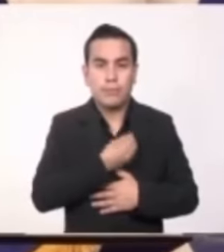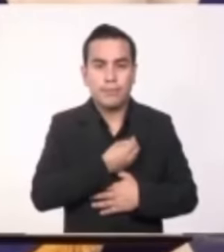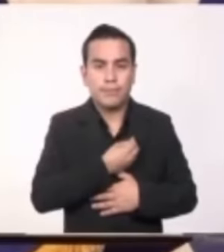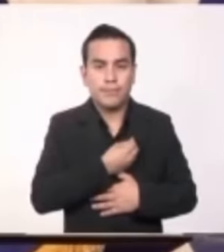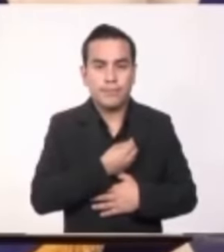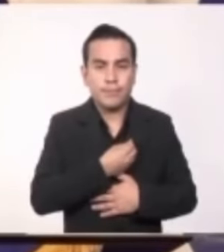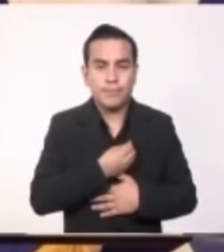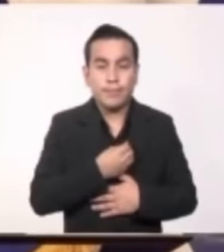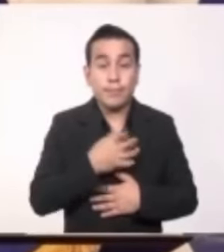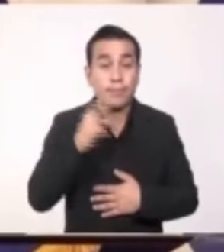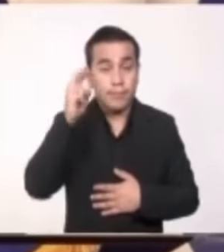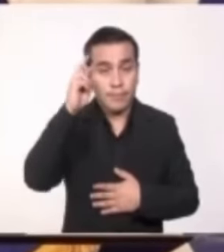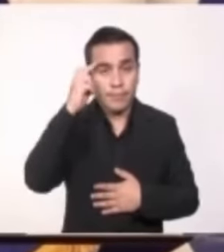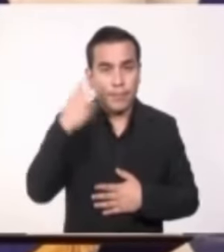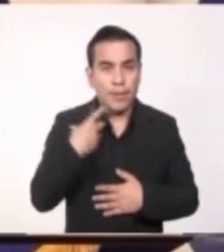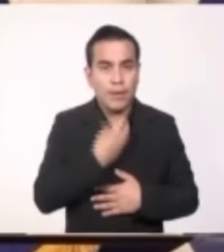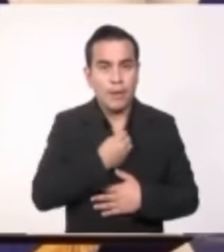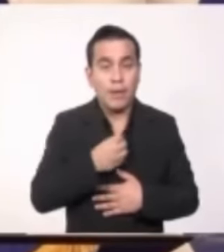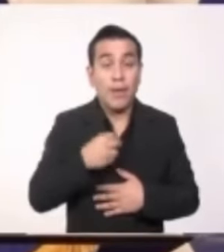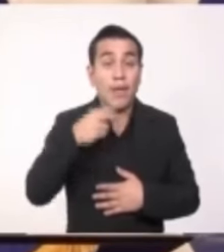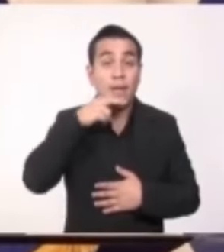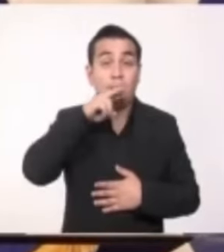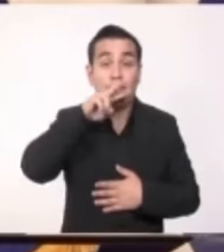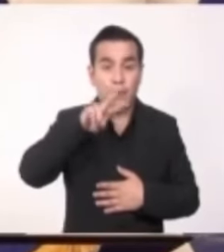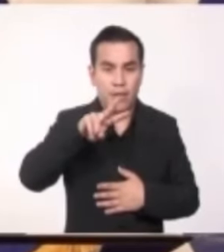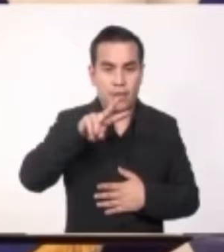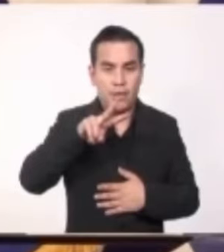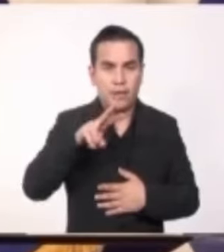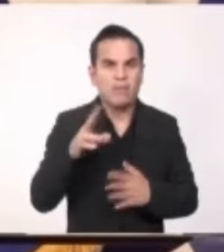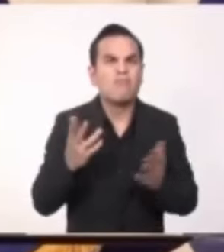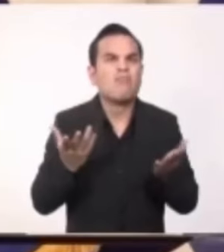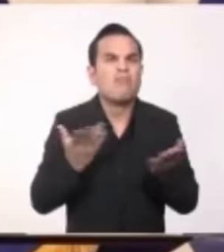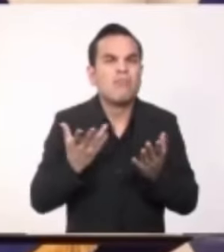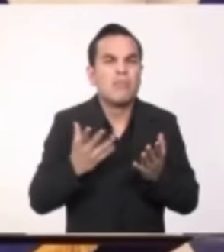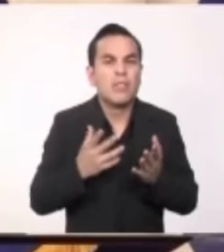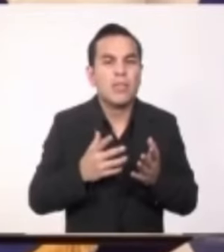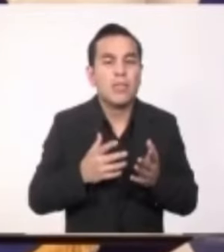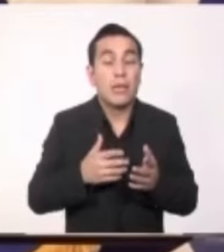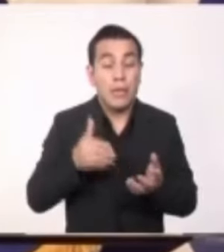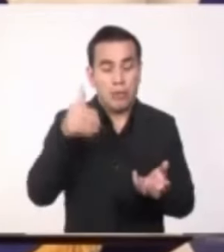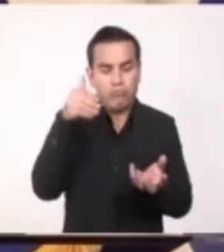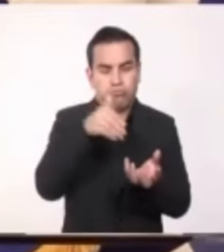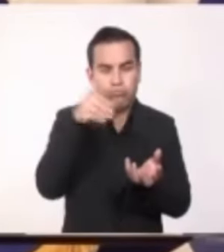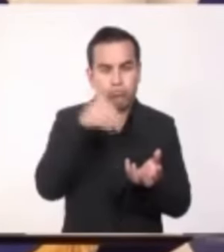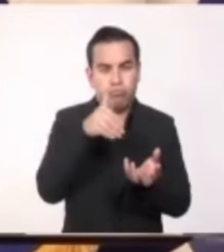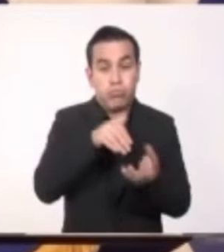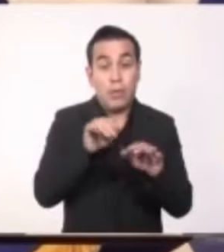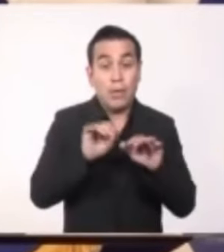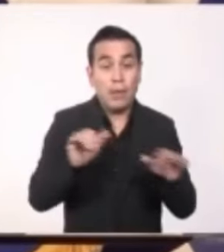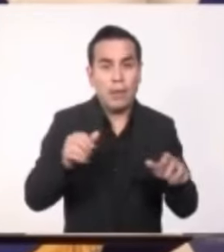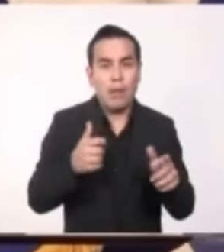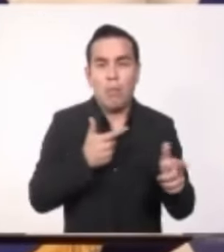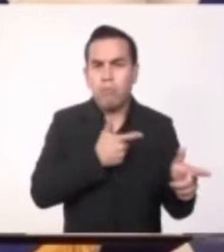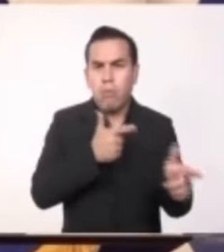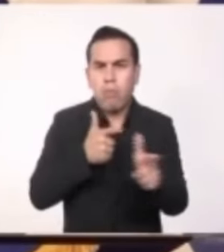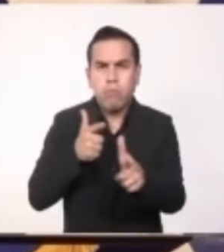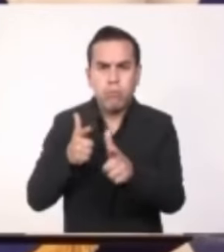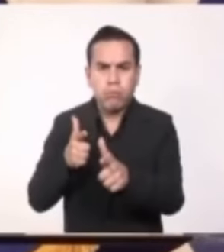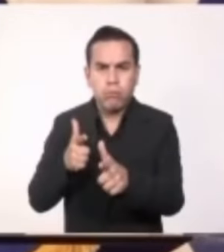nosotros estamos sujetados al fmln que entrenaban niños para matar